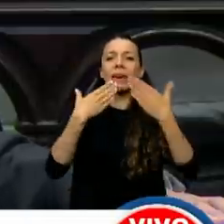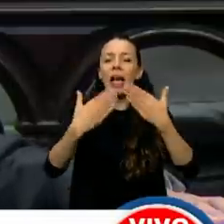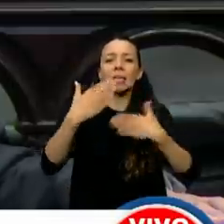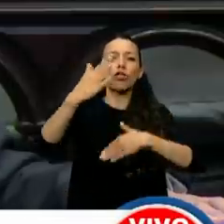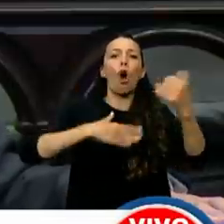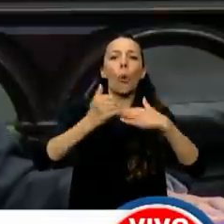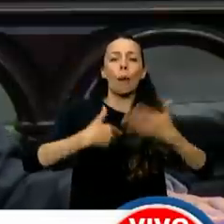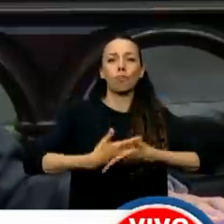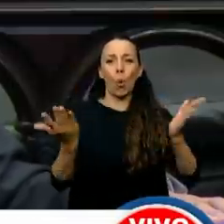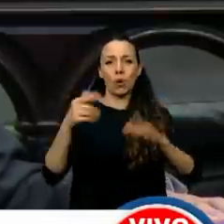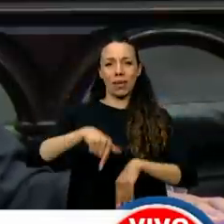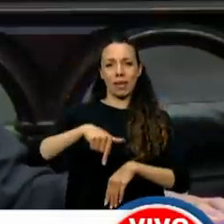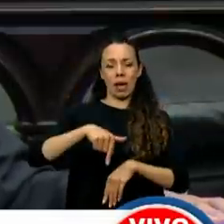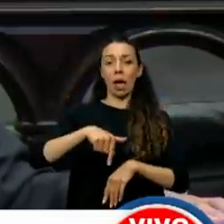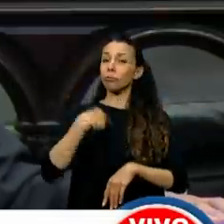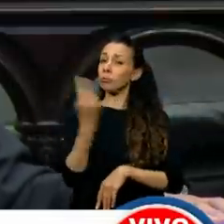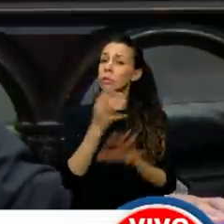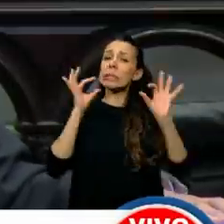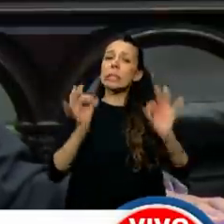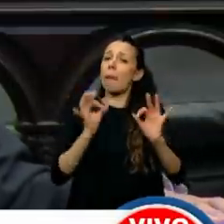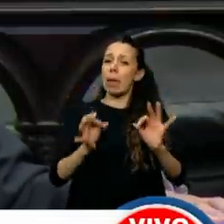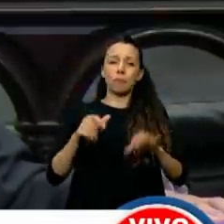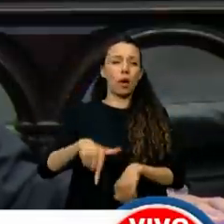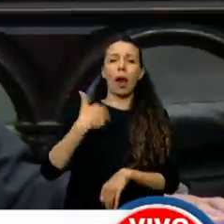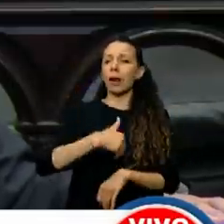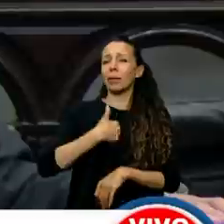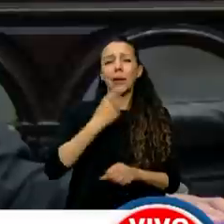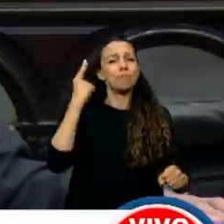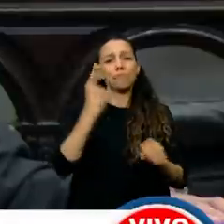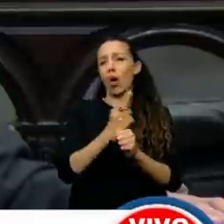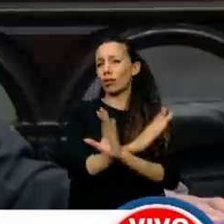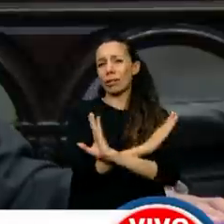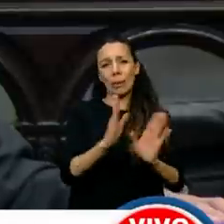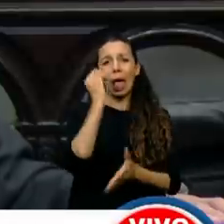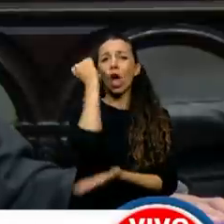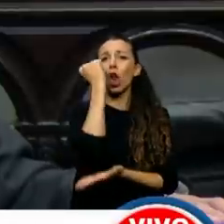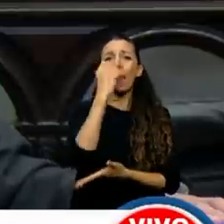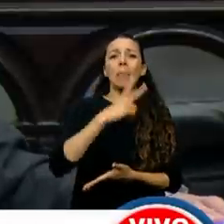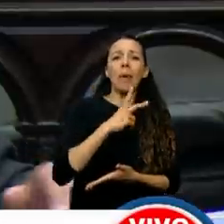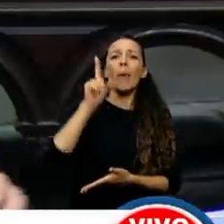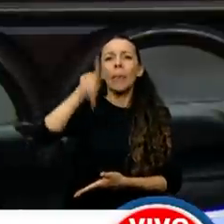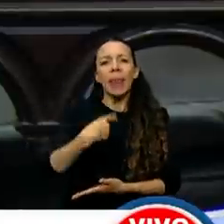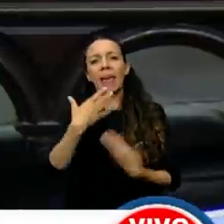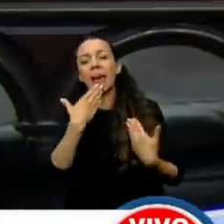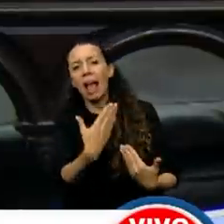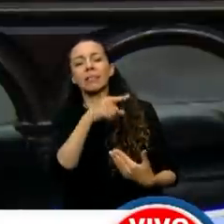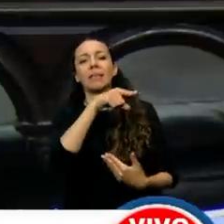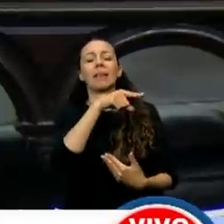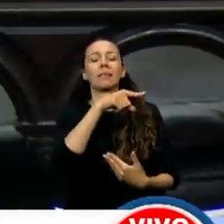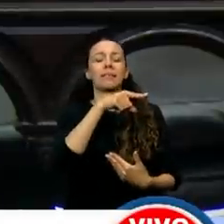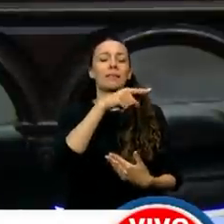sabe que en la argentina no es posible recuperar la situación de la economía privada a partir de la obra pública